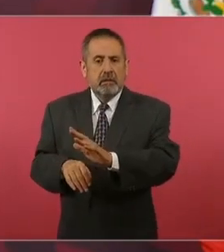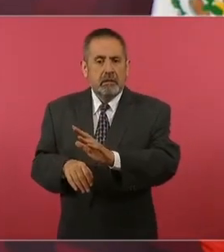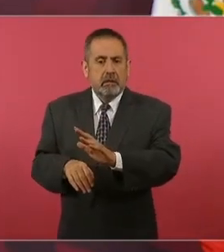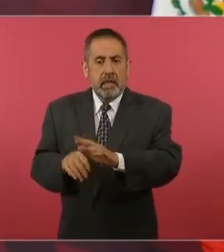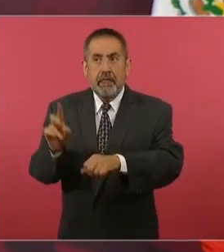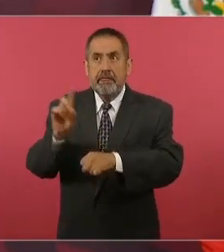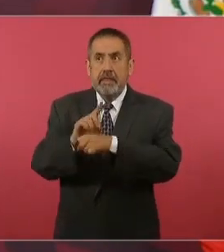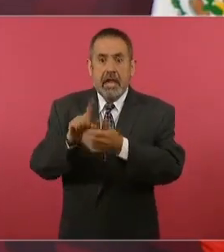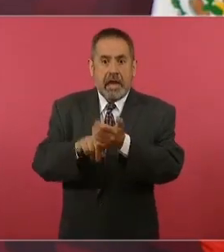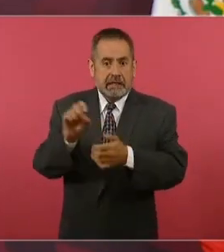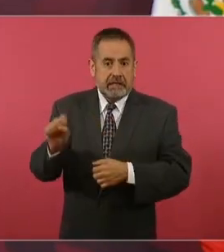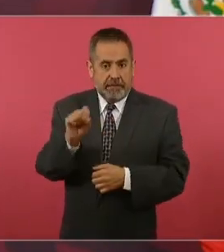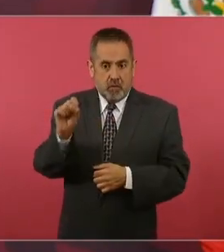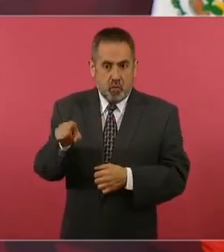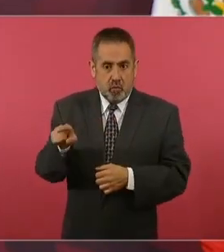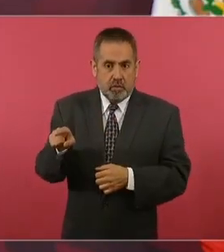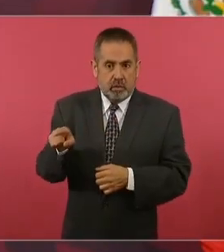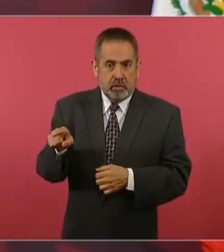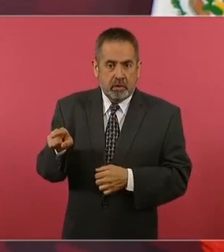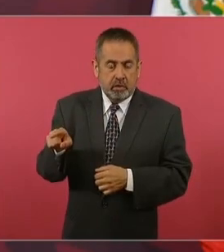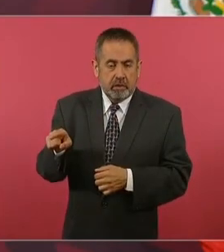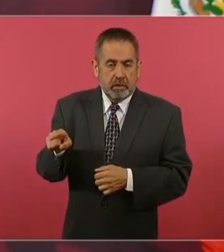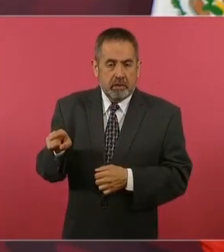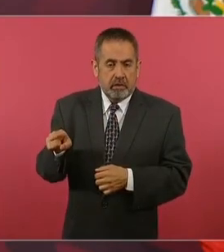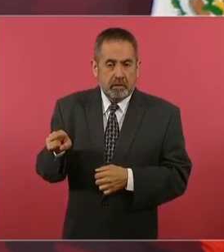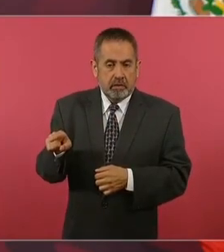eso el sábado,